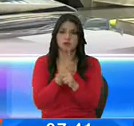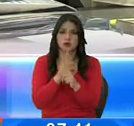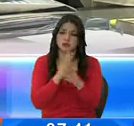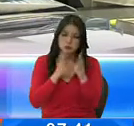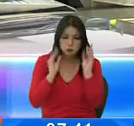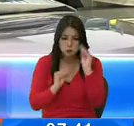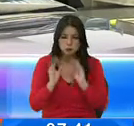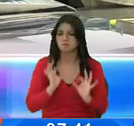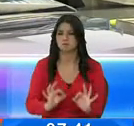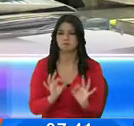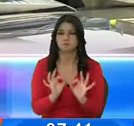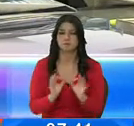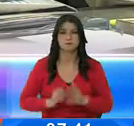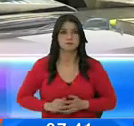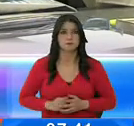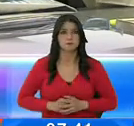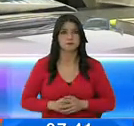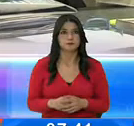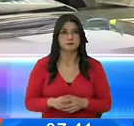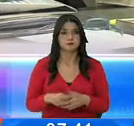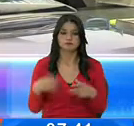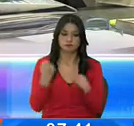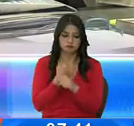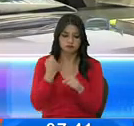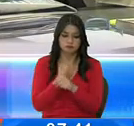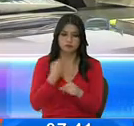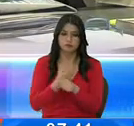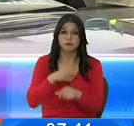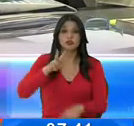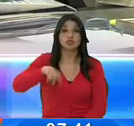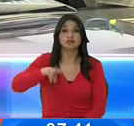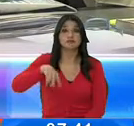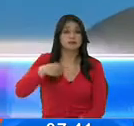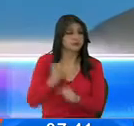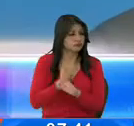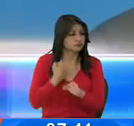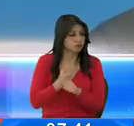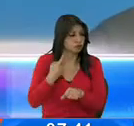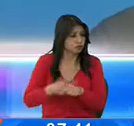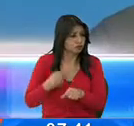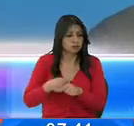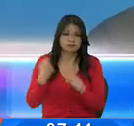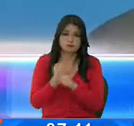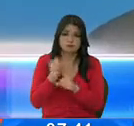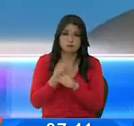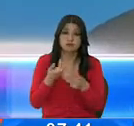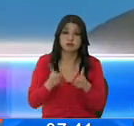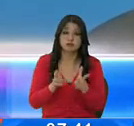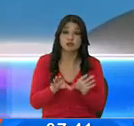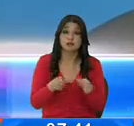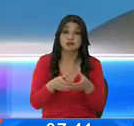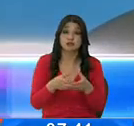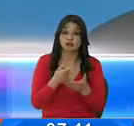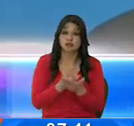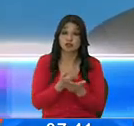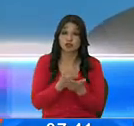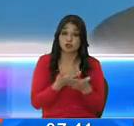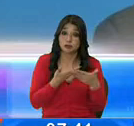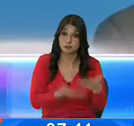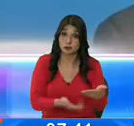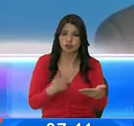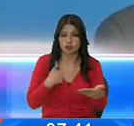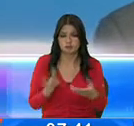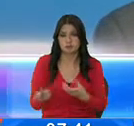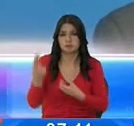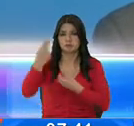dice hemos trabajado arduamente en los últimos dos meses incluso al menos en cuanto a la comisión de régimen económico a la que me